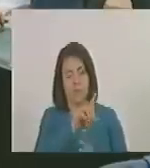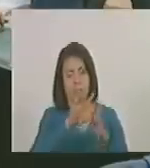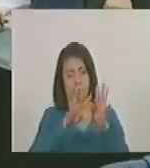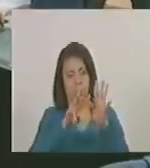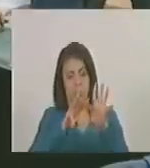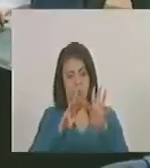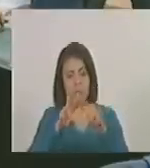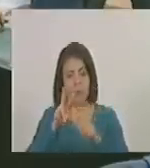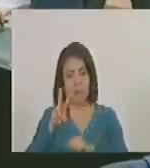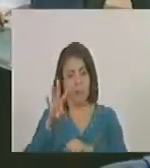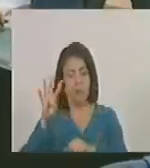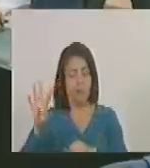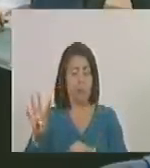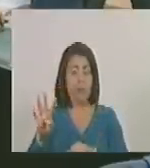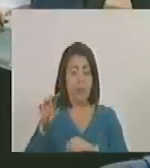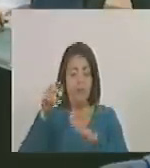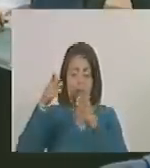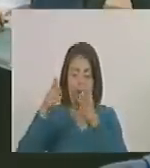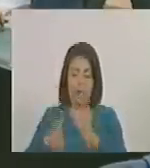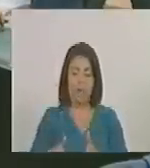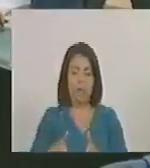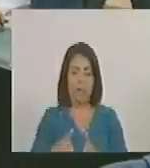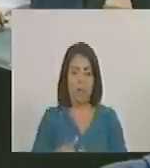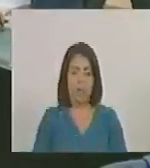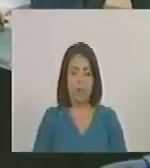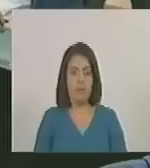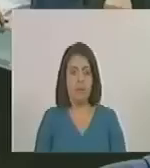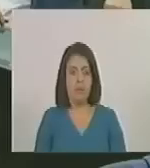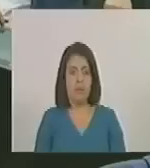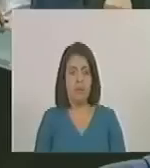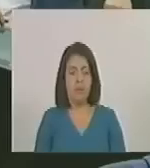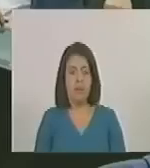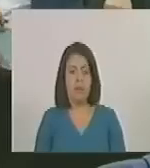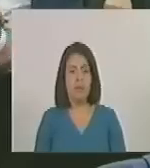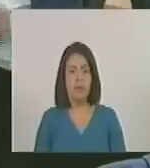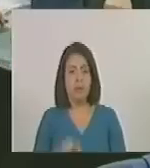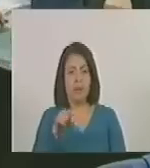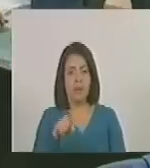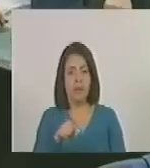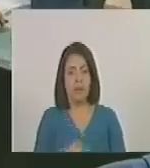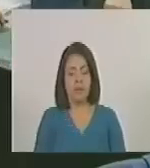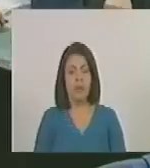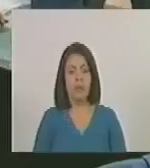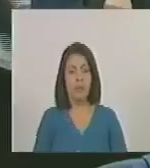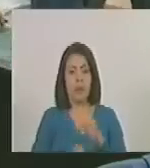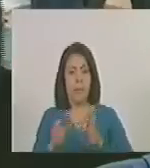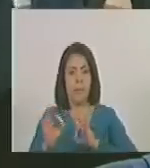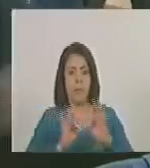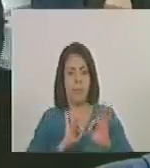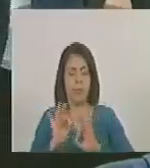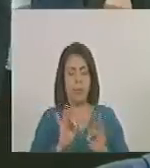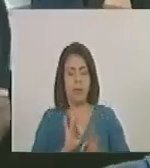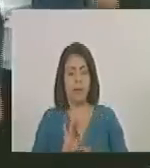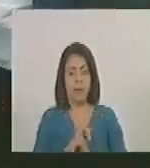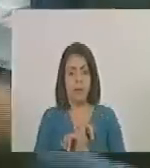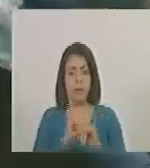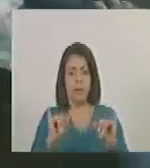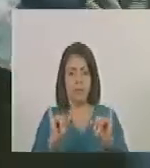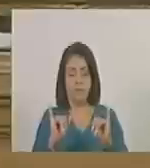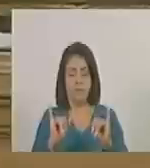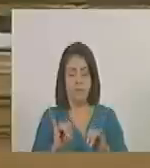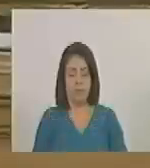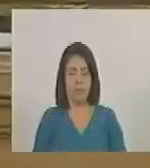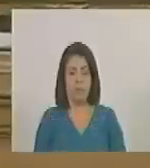1824, enterrar a este segundo imperio. A esa vaina lo estamos preparando. Hasta luego.